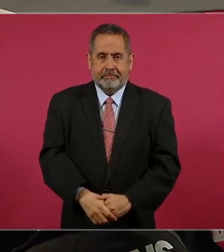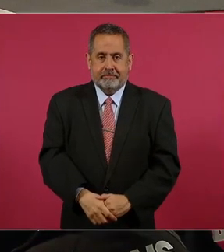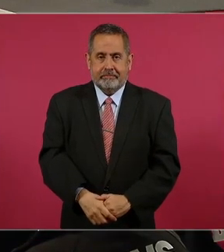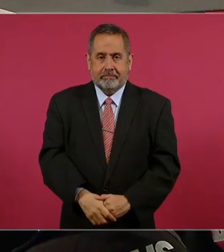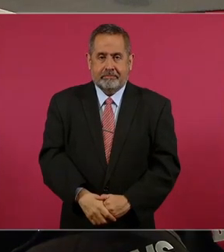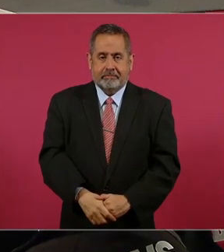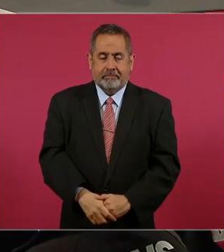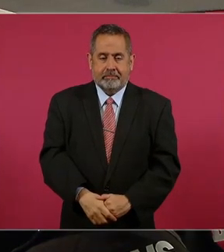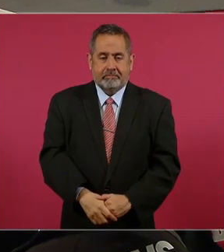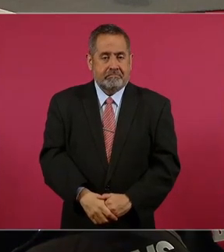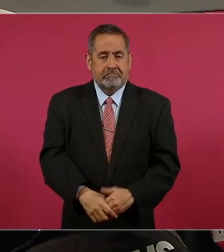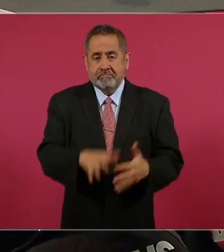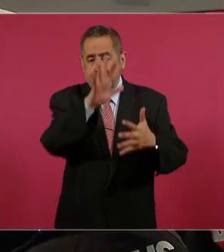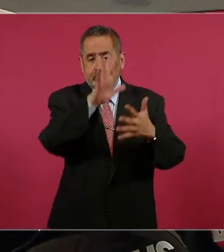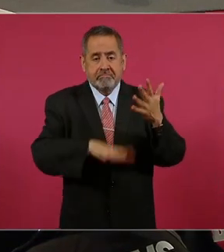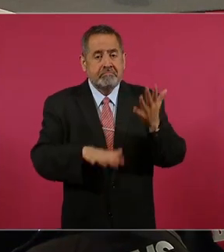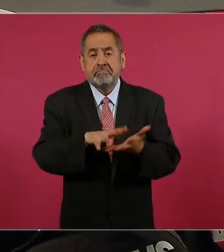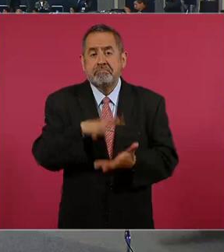Pues casi todos.